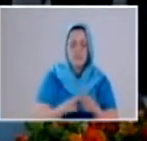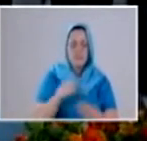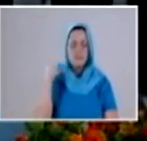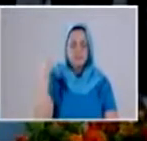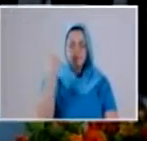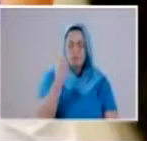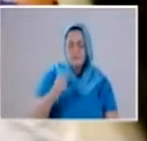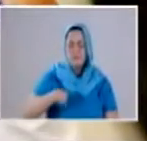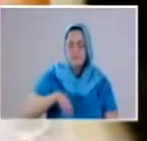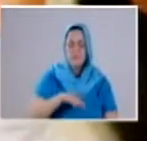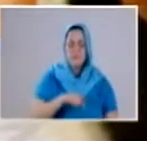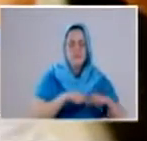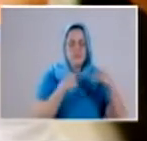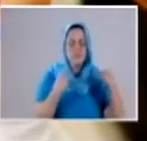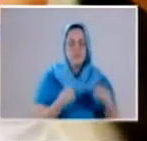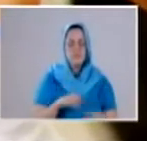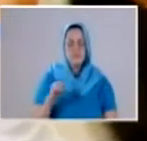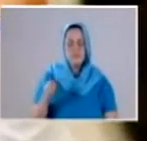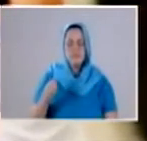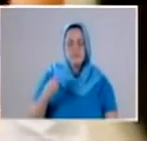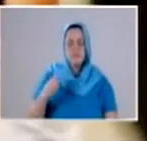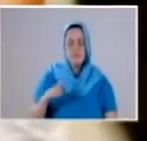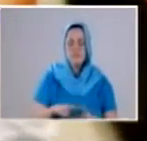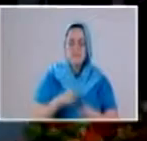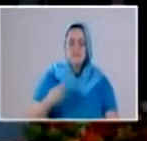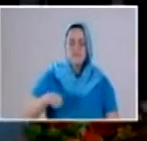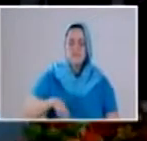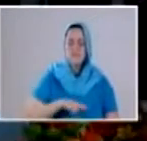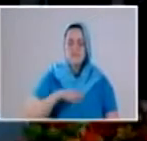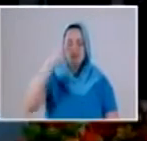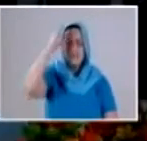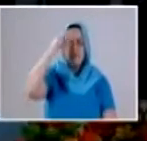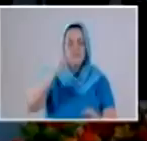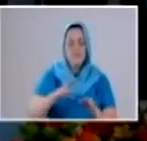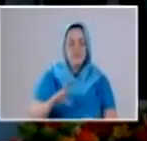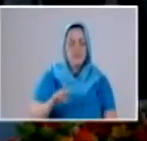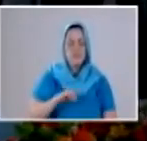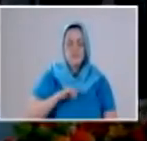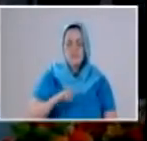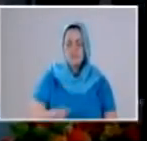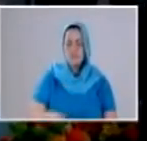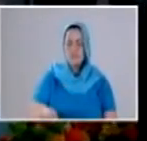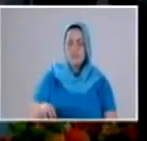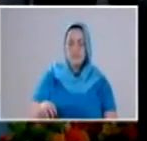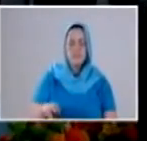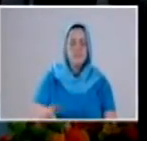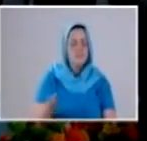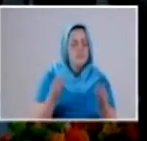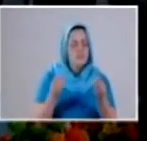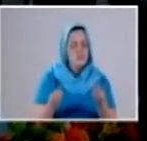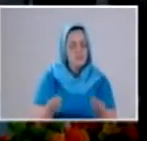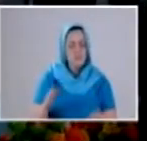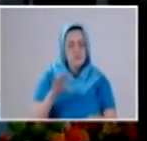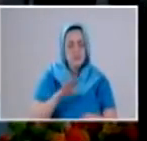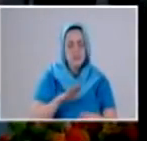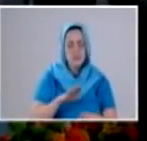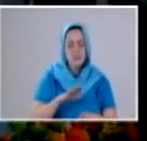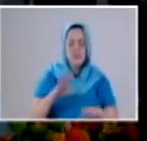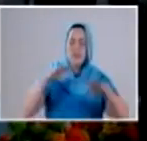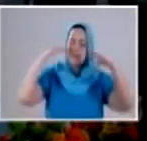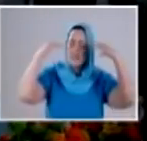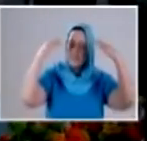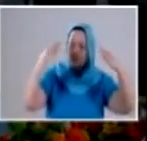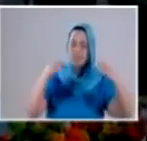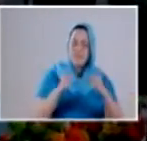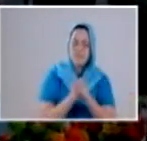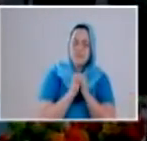nuestro corazón. Y que cuando nuestra fe no sea tan grande, apelamos a tu misericordia para que esa